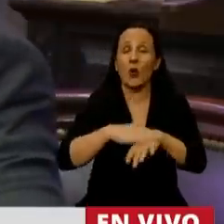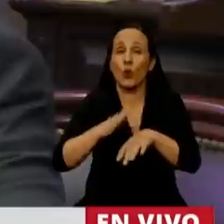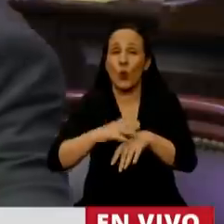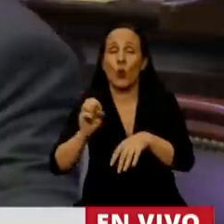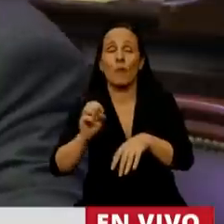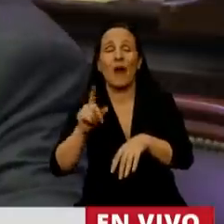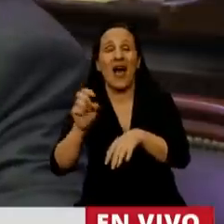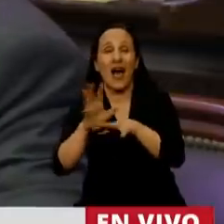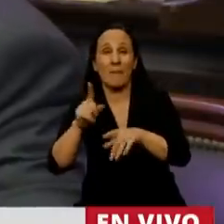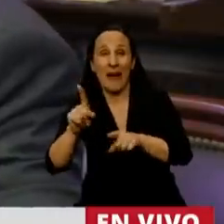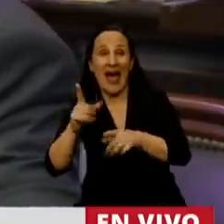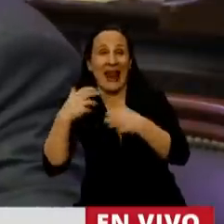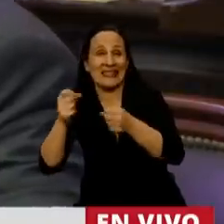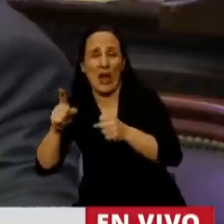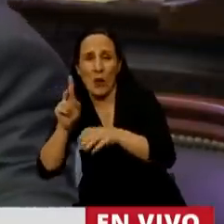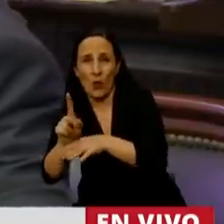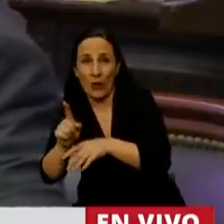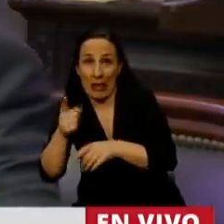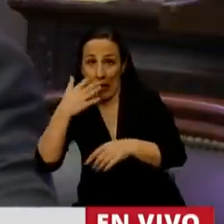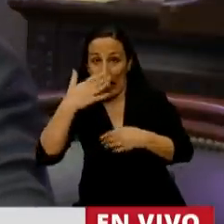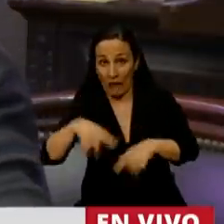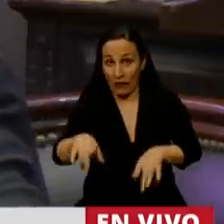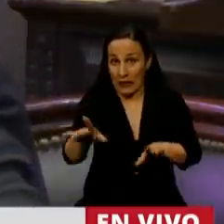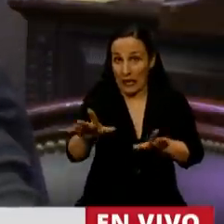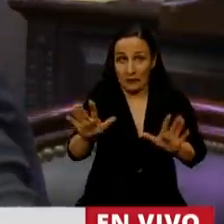catástrofe económica y el desastre sanitario juntos